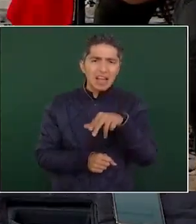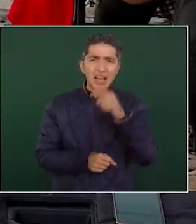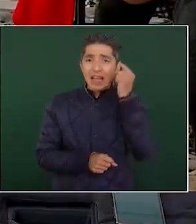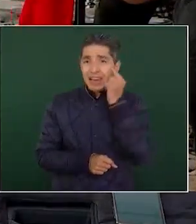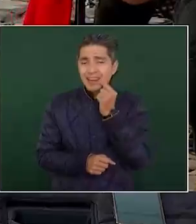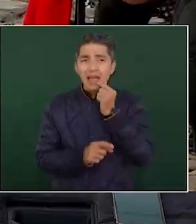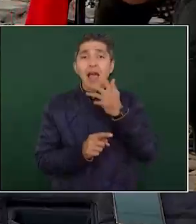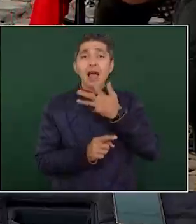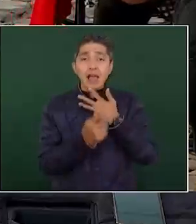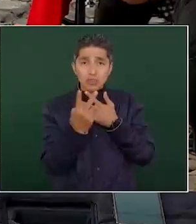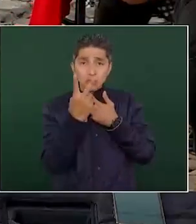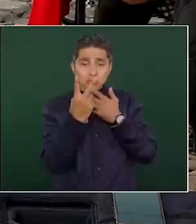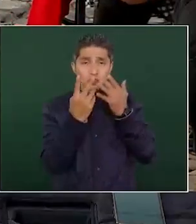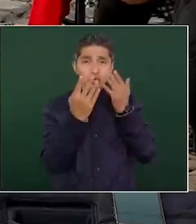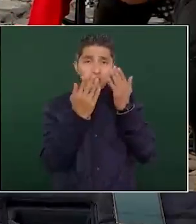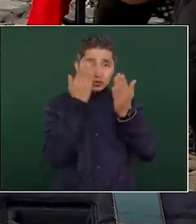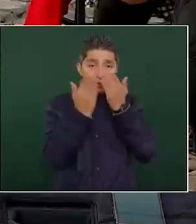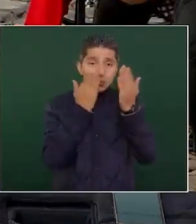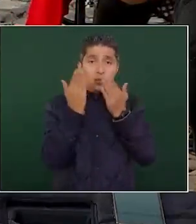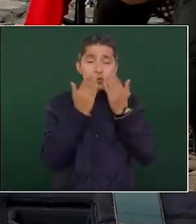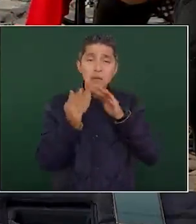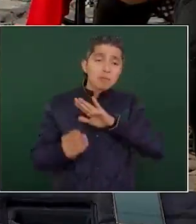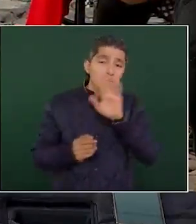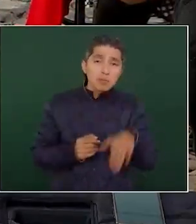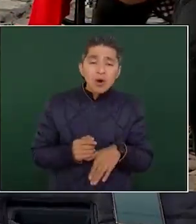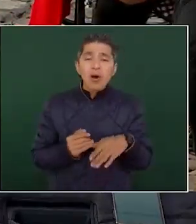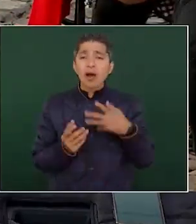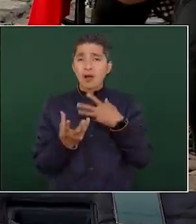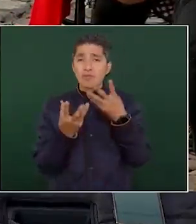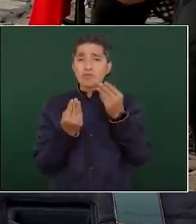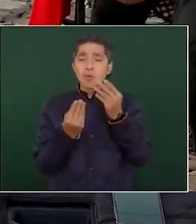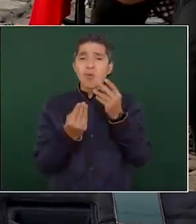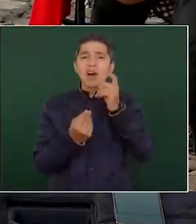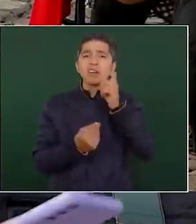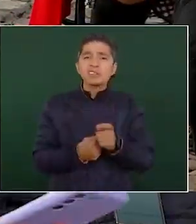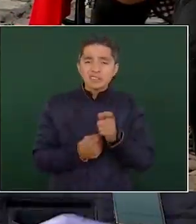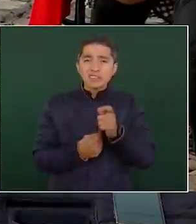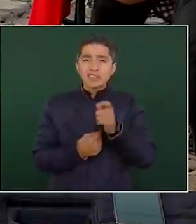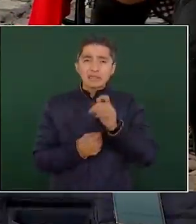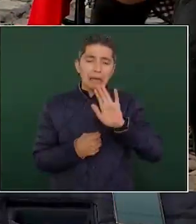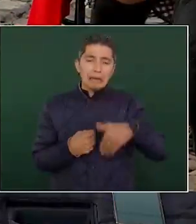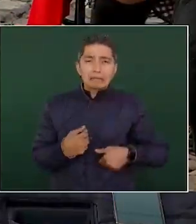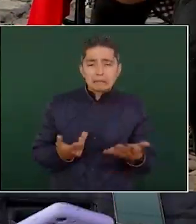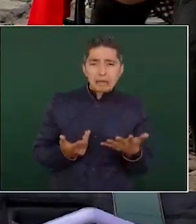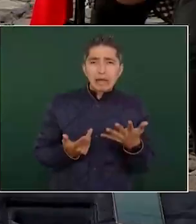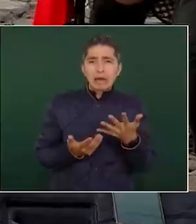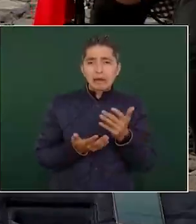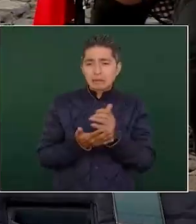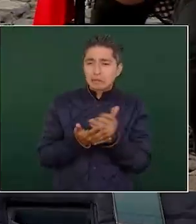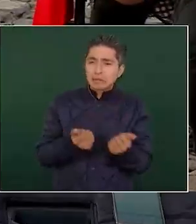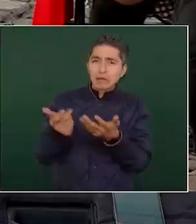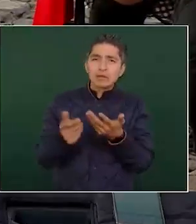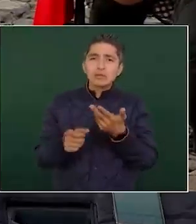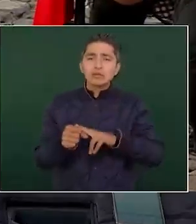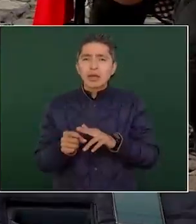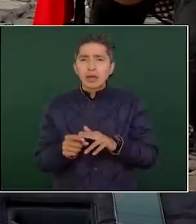hay dos estudiantes fallecidos, que hay varios heridos. Y bueno, preguntarle si usted corrobora esta información